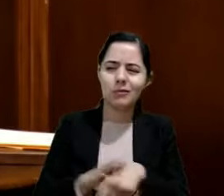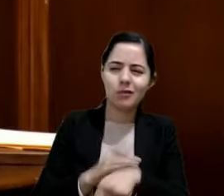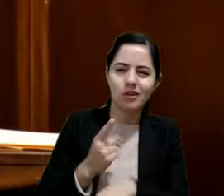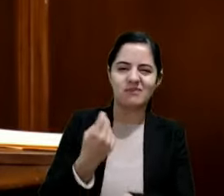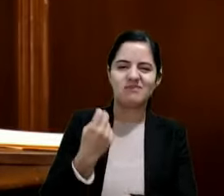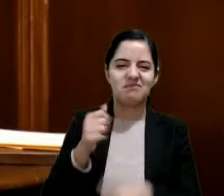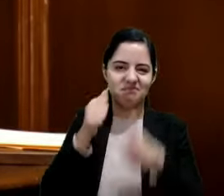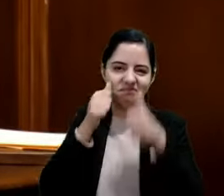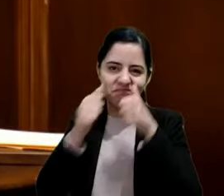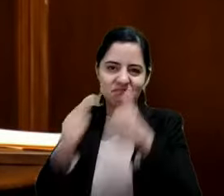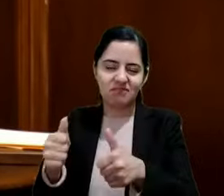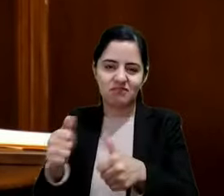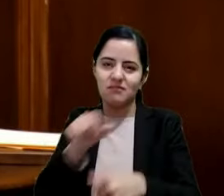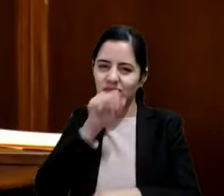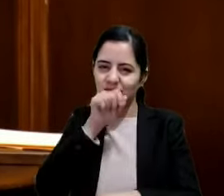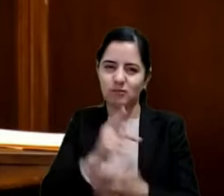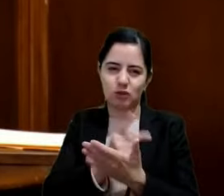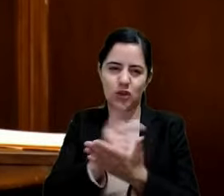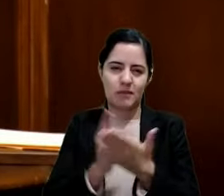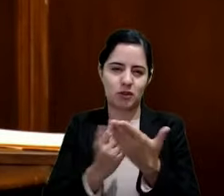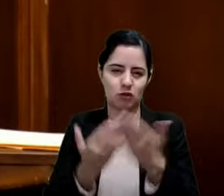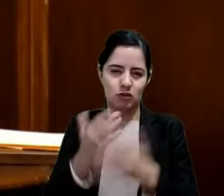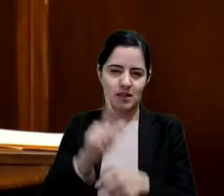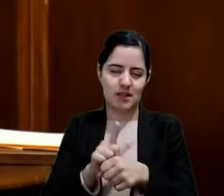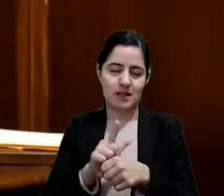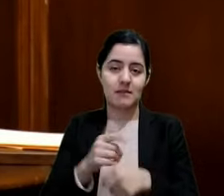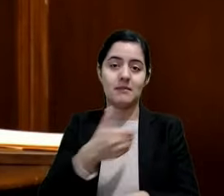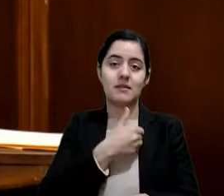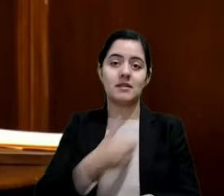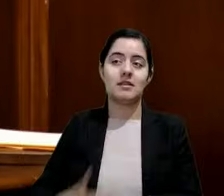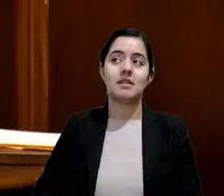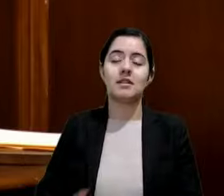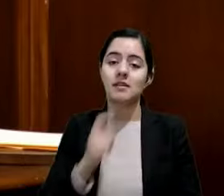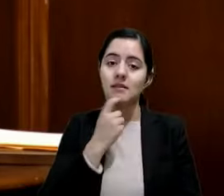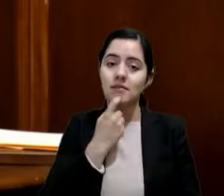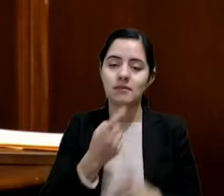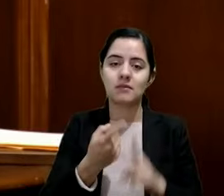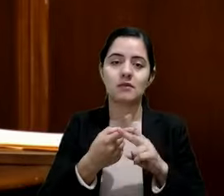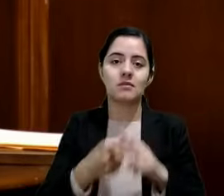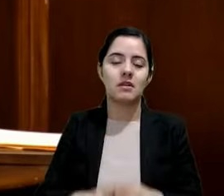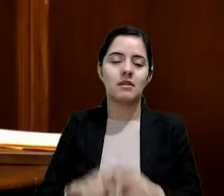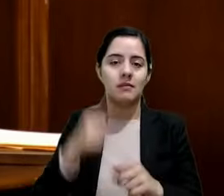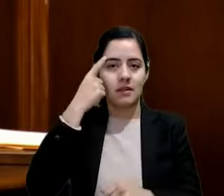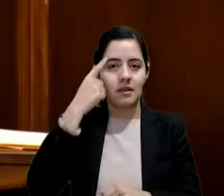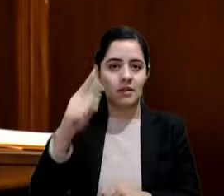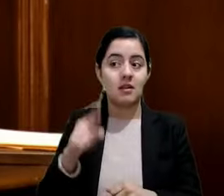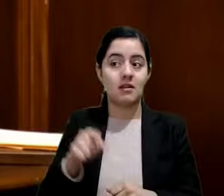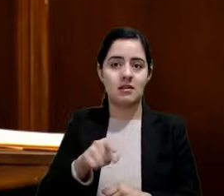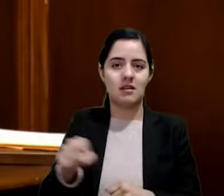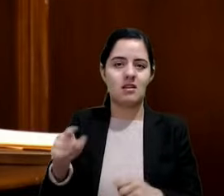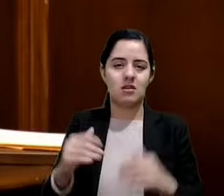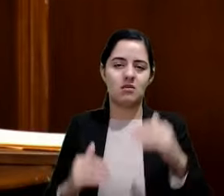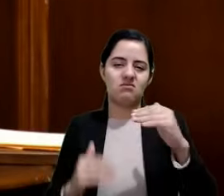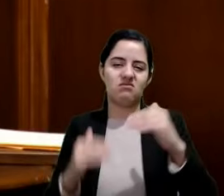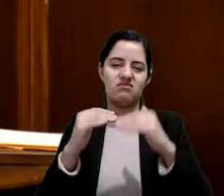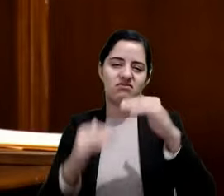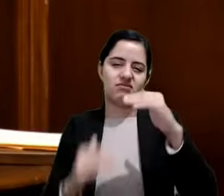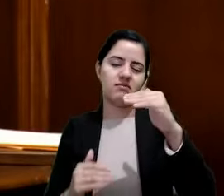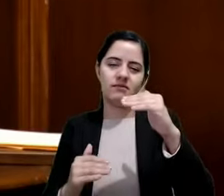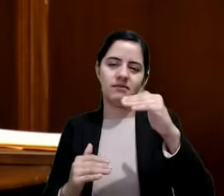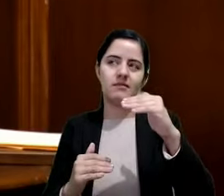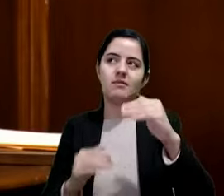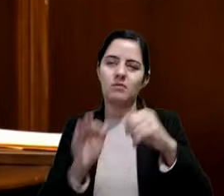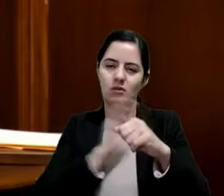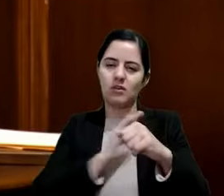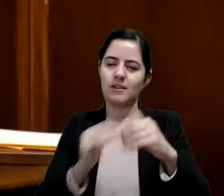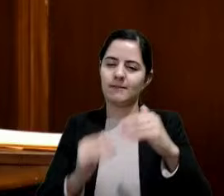expresidente Andrés Manuel López Obrador impulsó para combatir la desigualdad y la inseguridad en nuestro